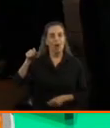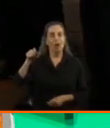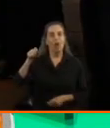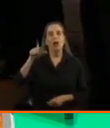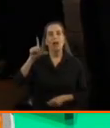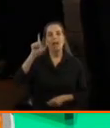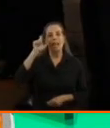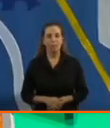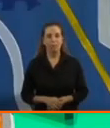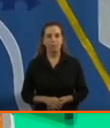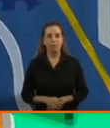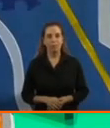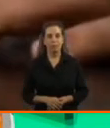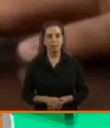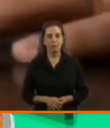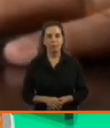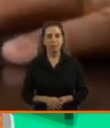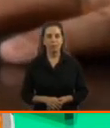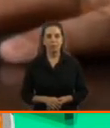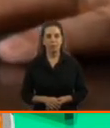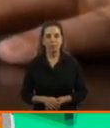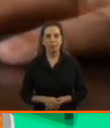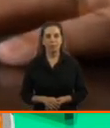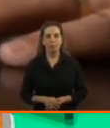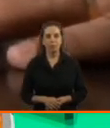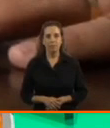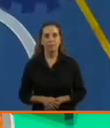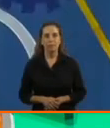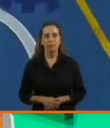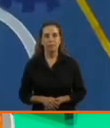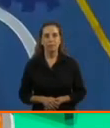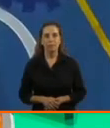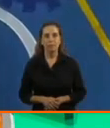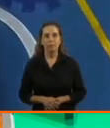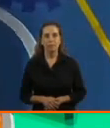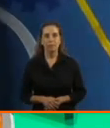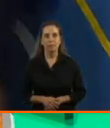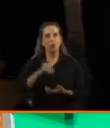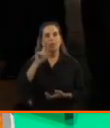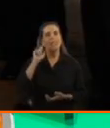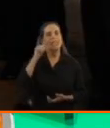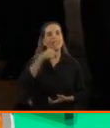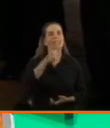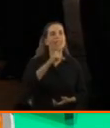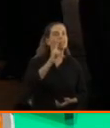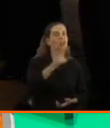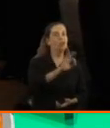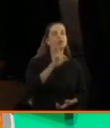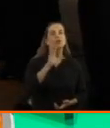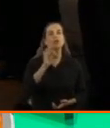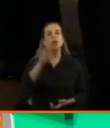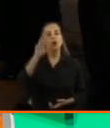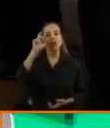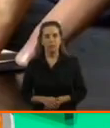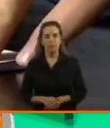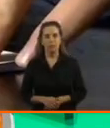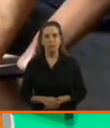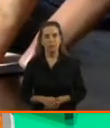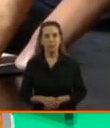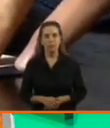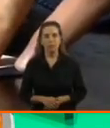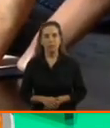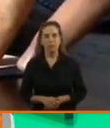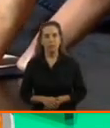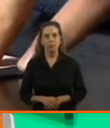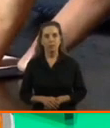propia capacidad operativa de las compañías. Pero no le diría yo que, mire, además me parece que es interesante que él directamente en estos 20 años que